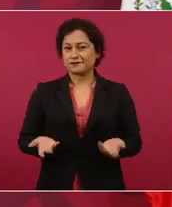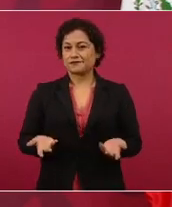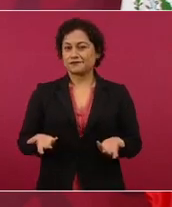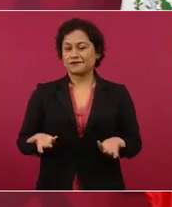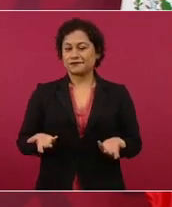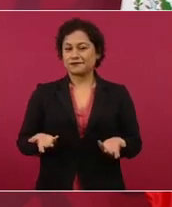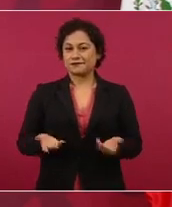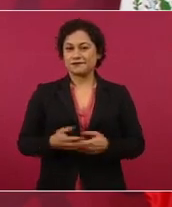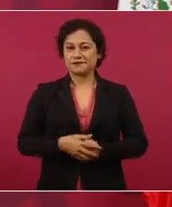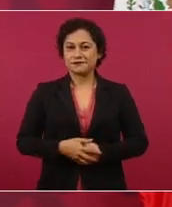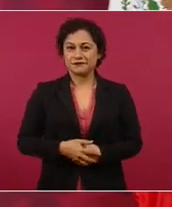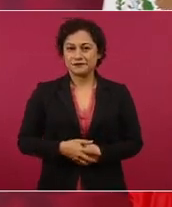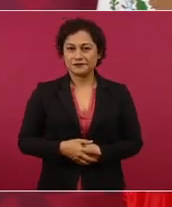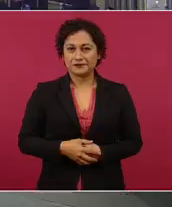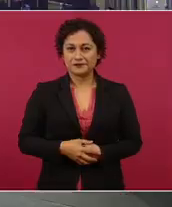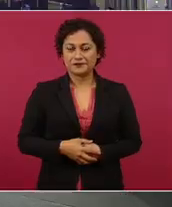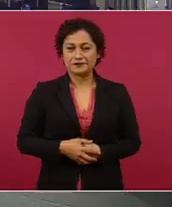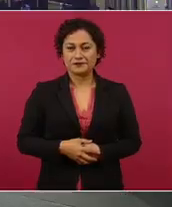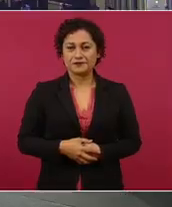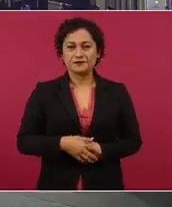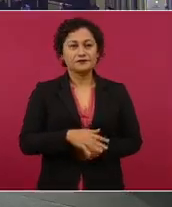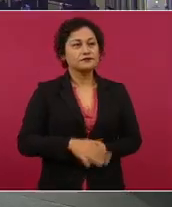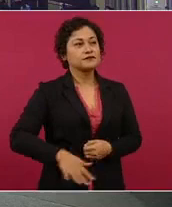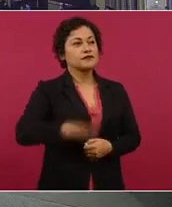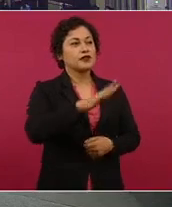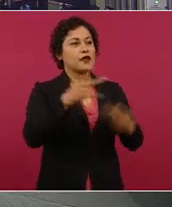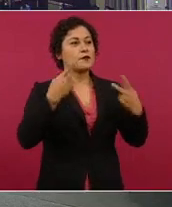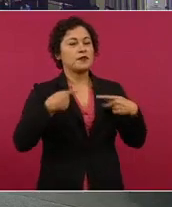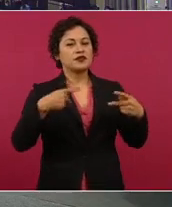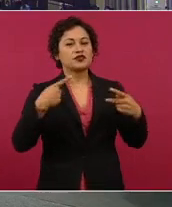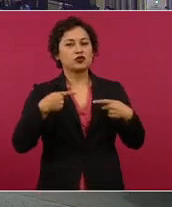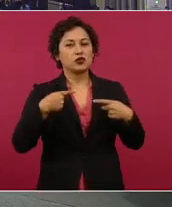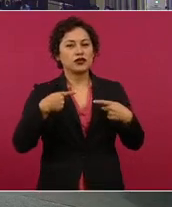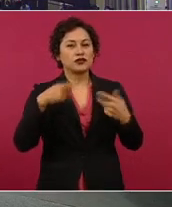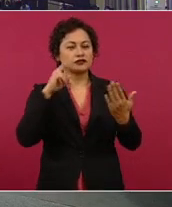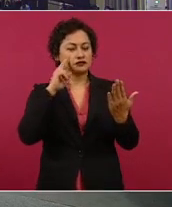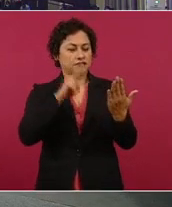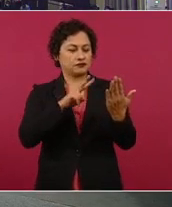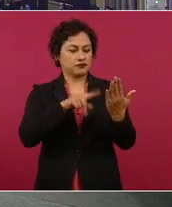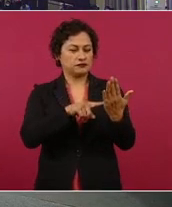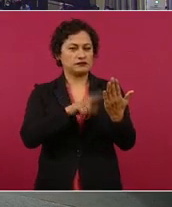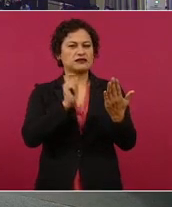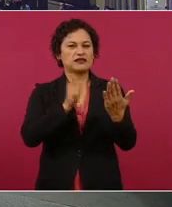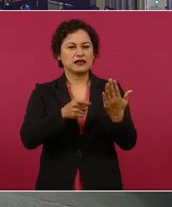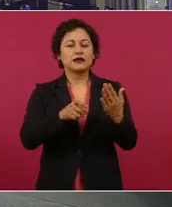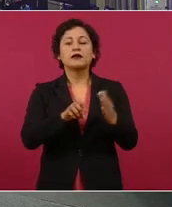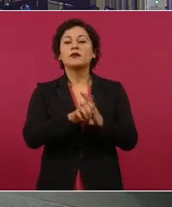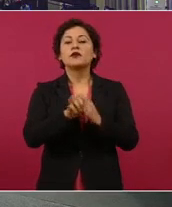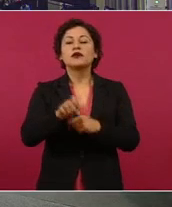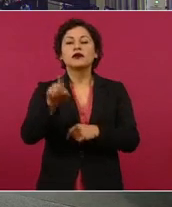¿Qué dice la gente? ¿Dónde se ven los amigos?